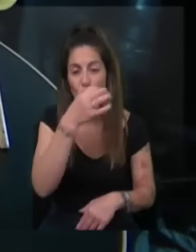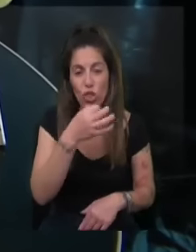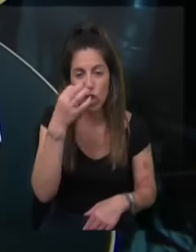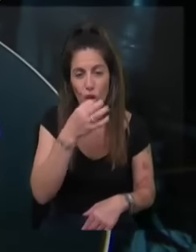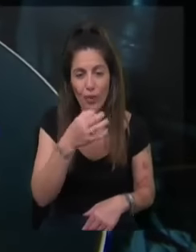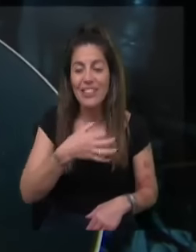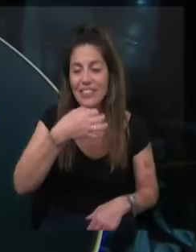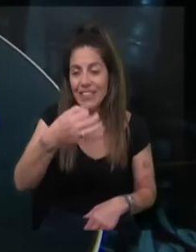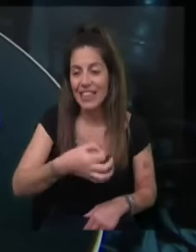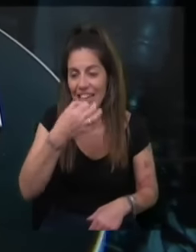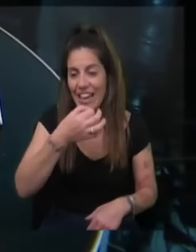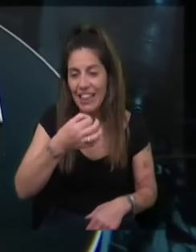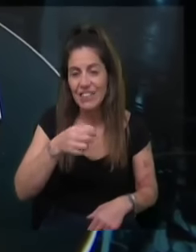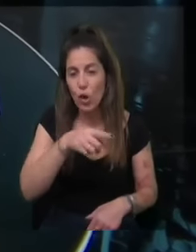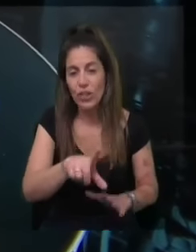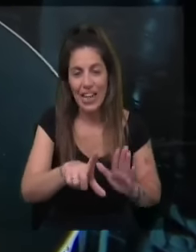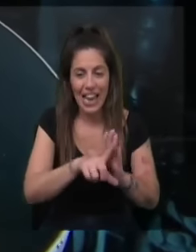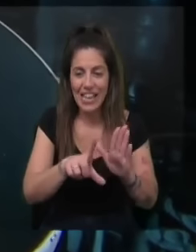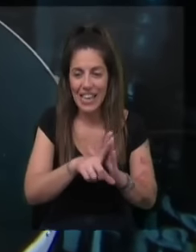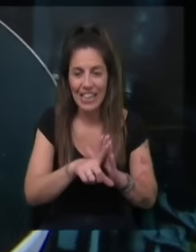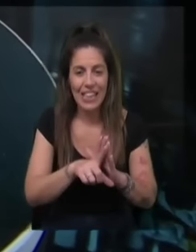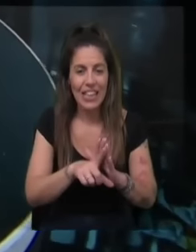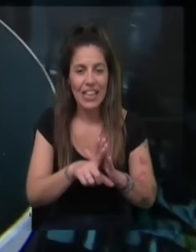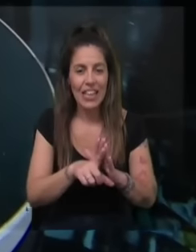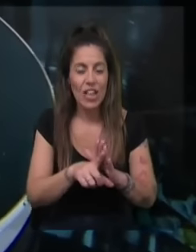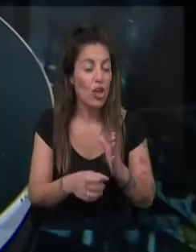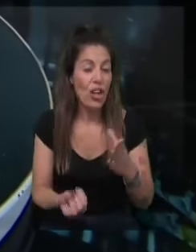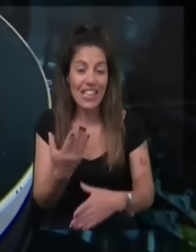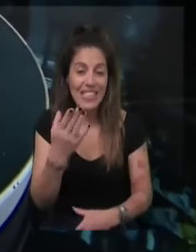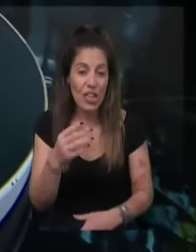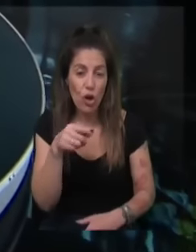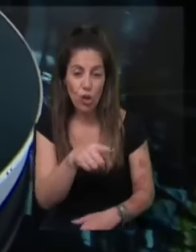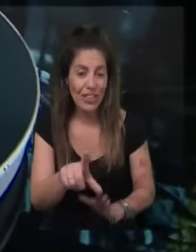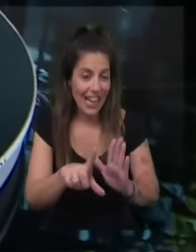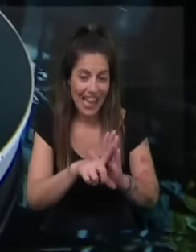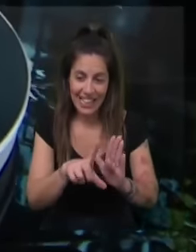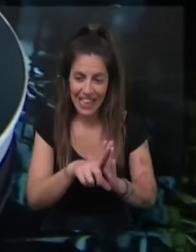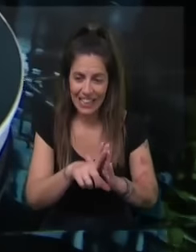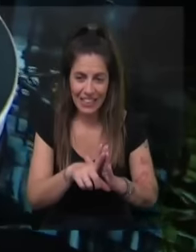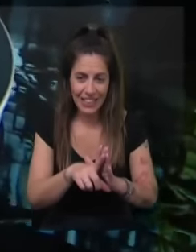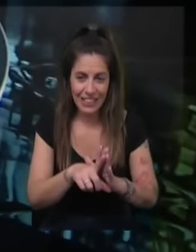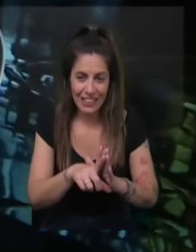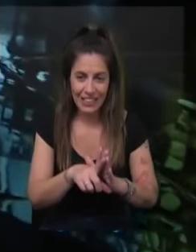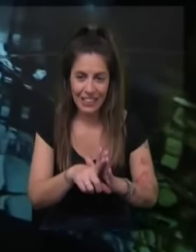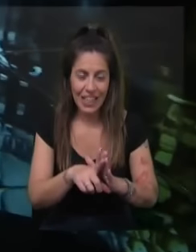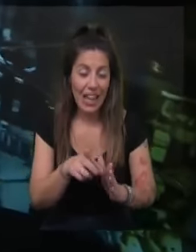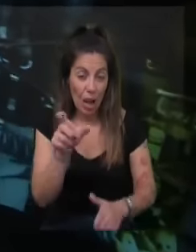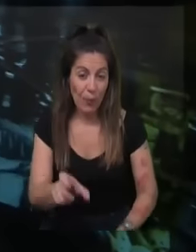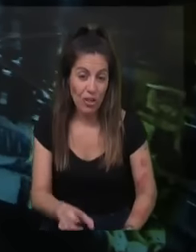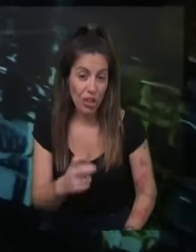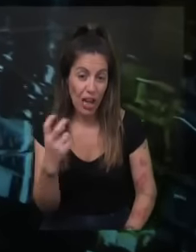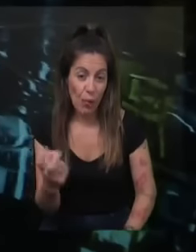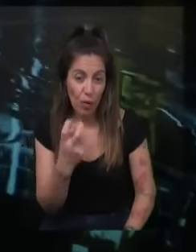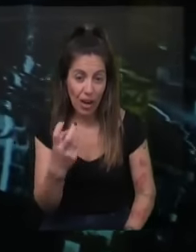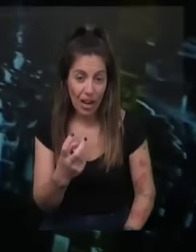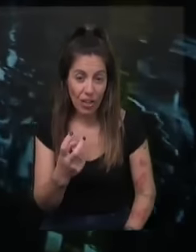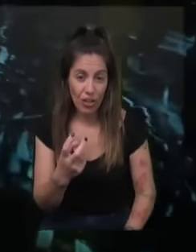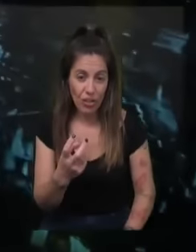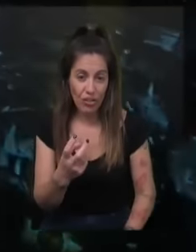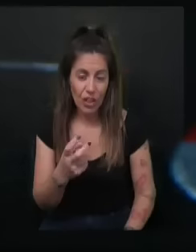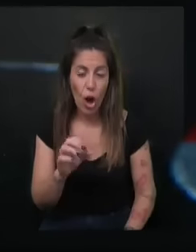declaradas ilícitas no nacieron ilícitas no Claro claro claro si la gente la fue a buscar ahí la sacó fueron de clel